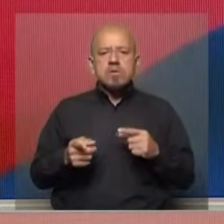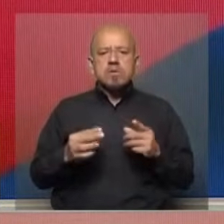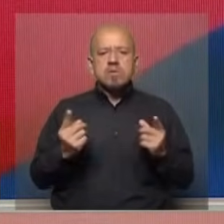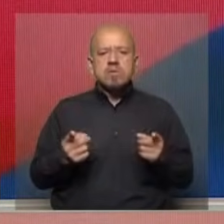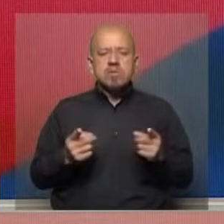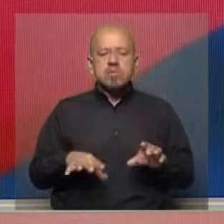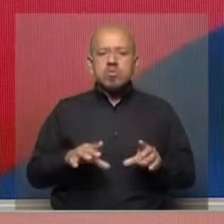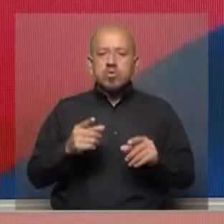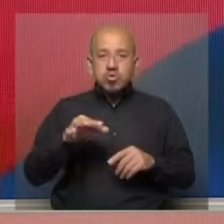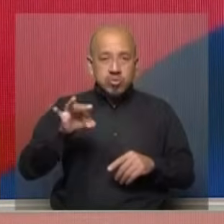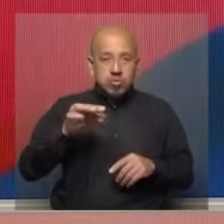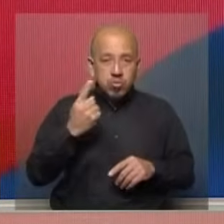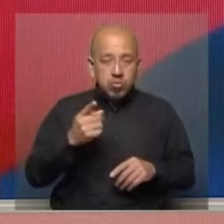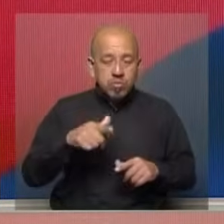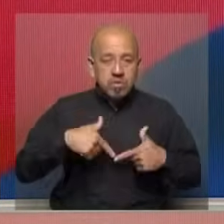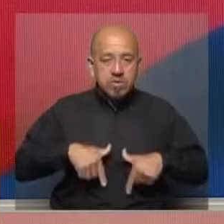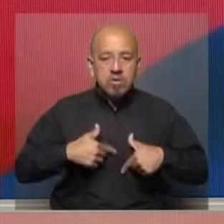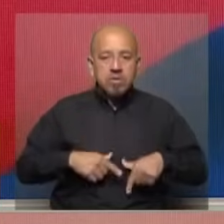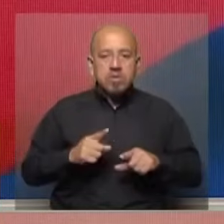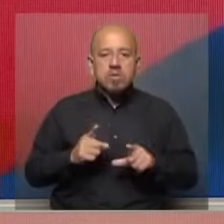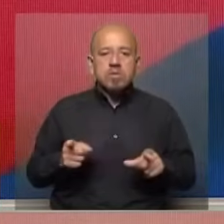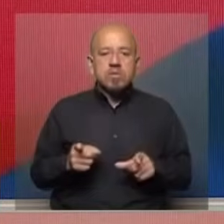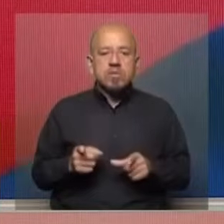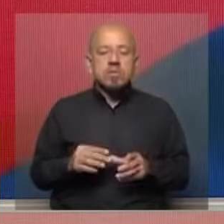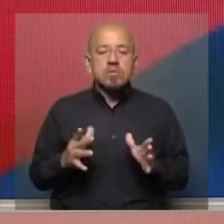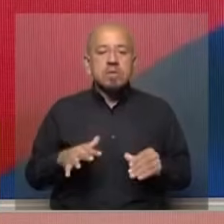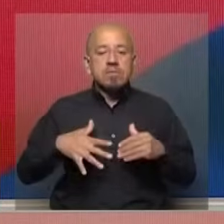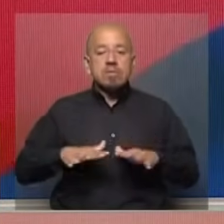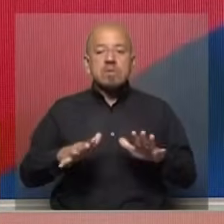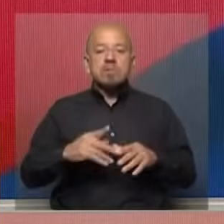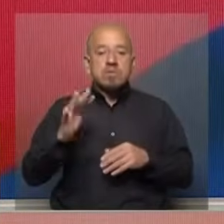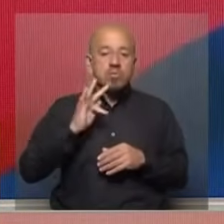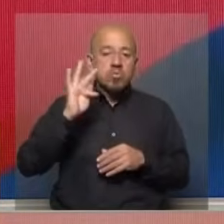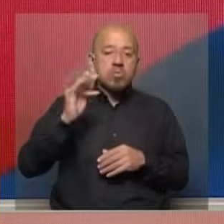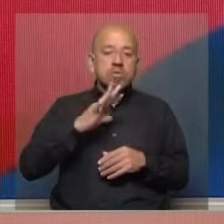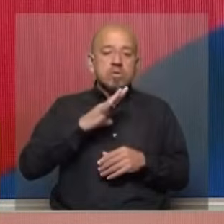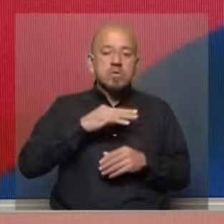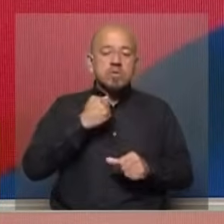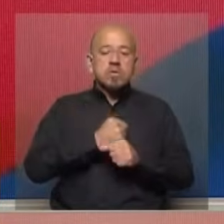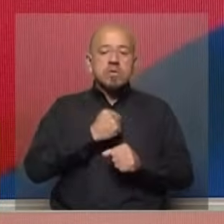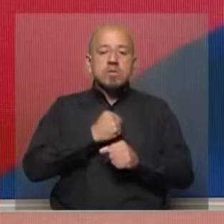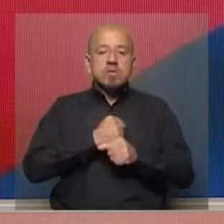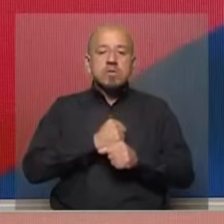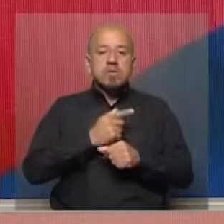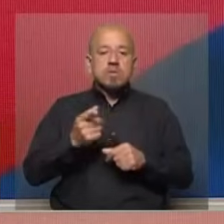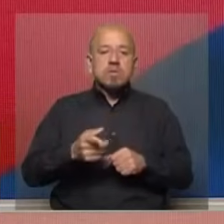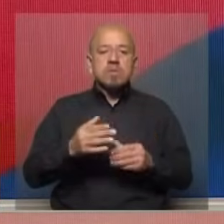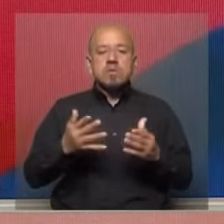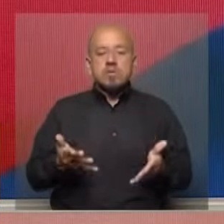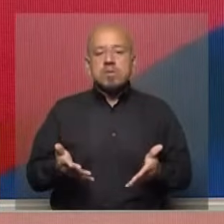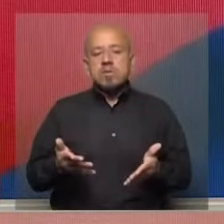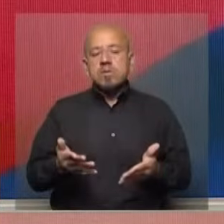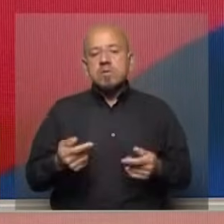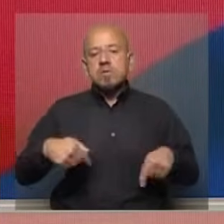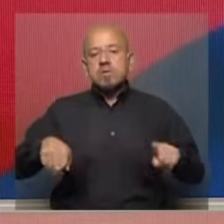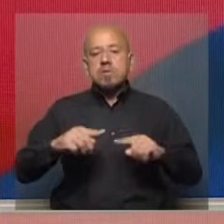por un solo ministerio. Entonces, el Uruguay del futuro, para prepararse para el futuro, va a haber que trabajar muy bien en las articulaciones,